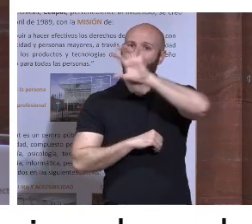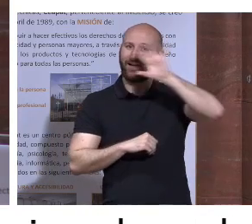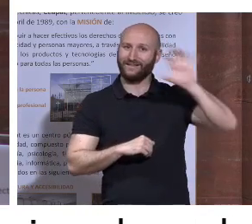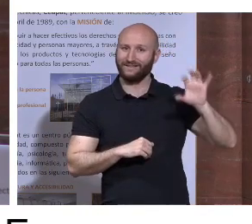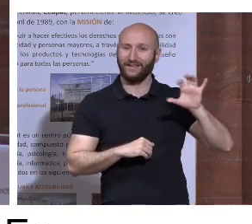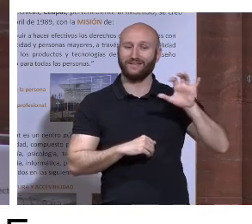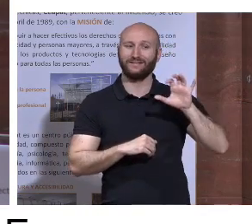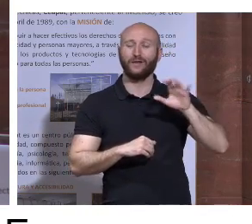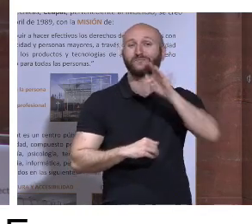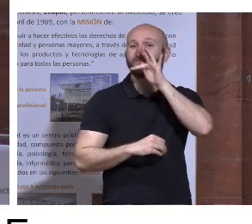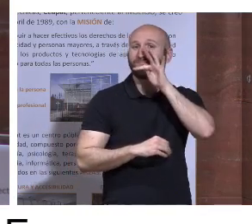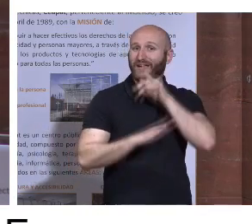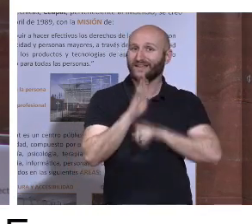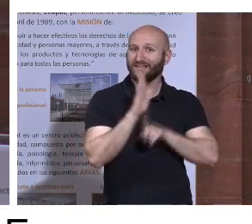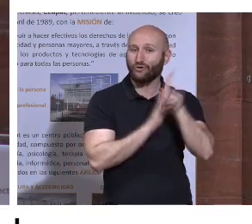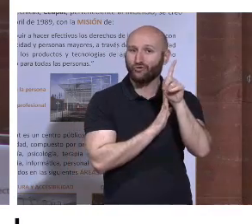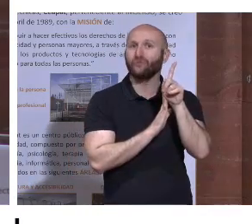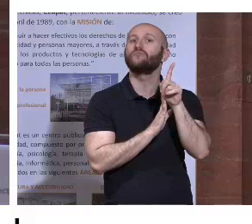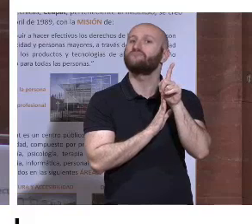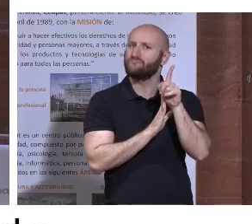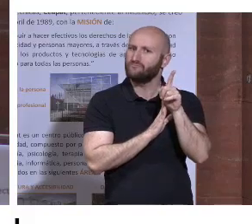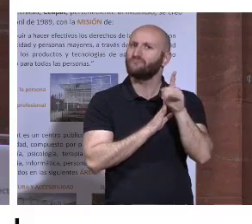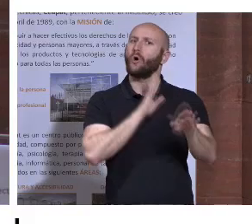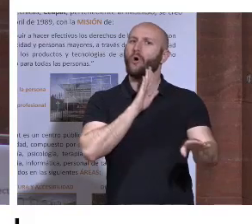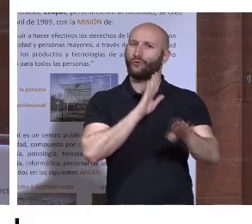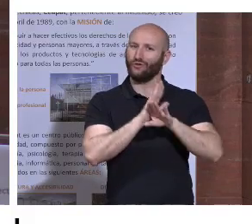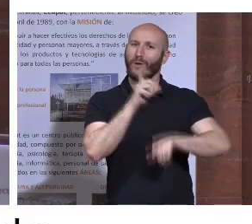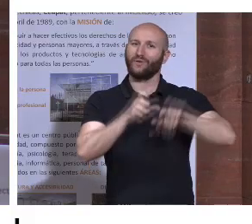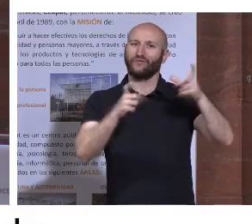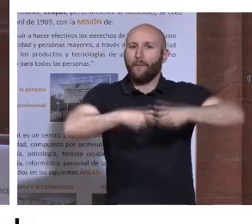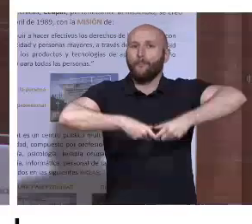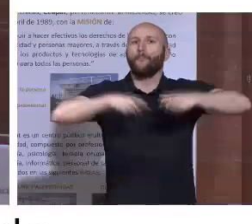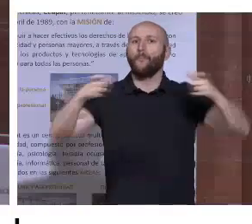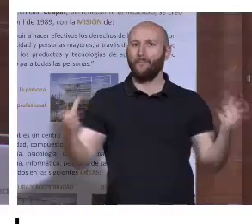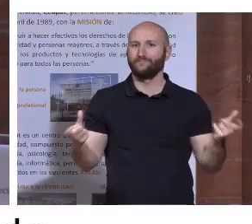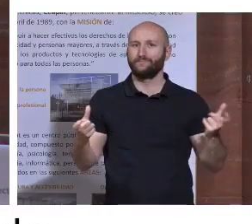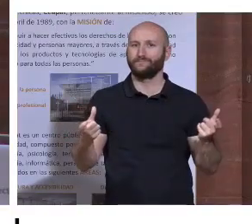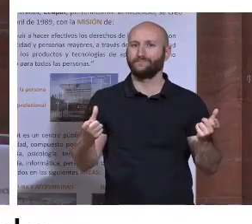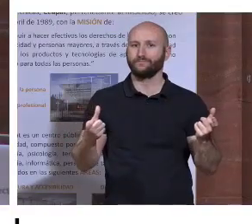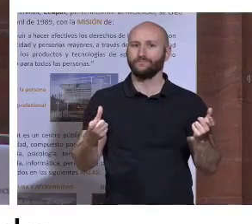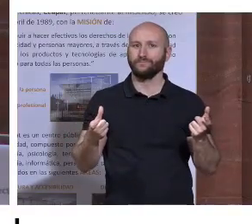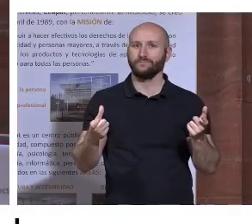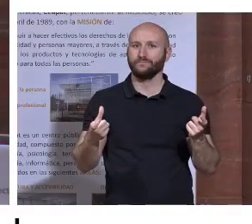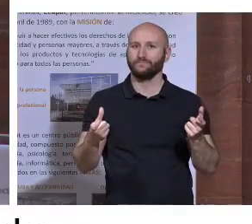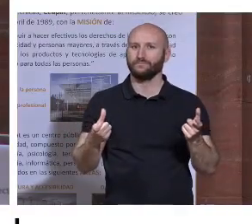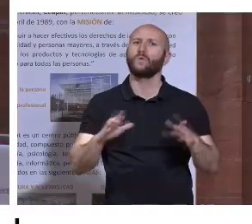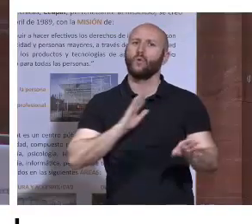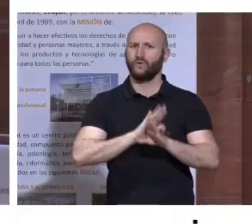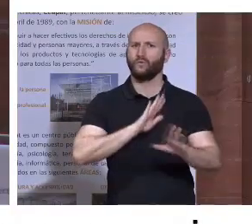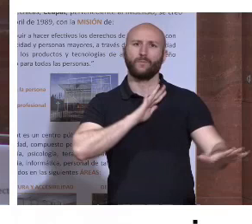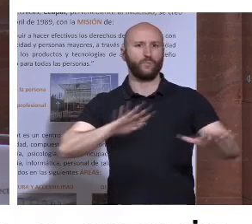en vías de desarrollo crece su población. Va a seguir habiendo movimiento